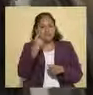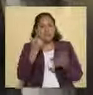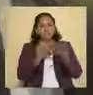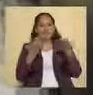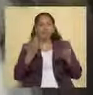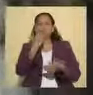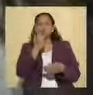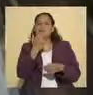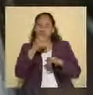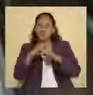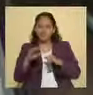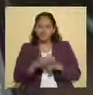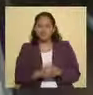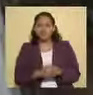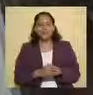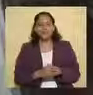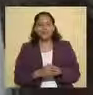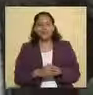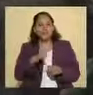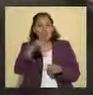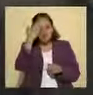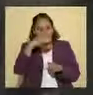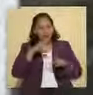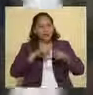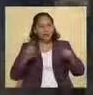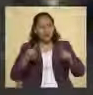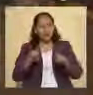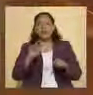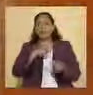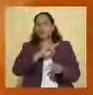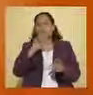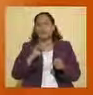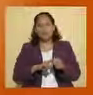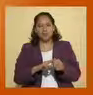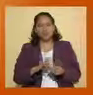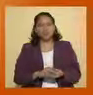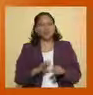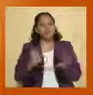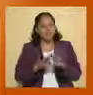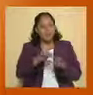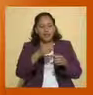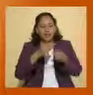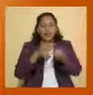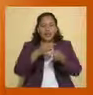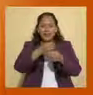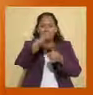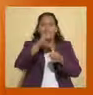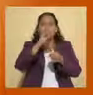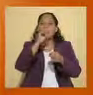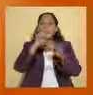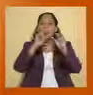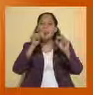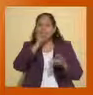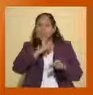el por favor es que Algo diferente algo natural conéctate